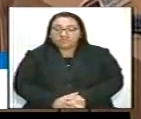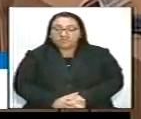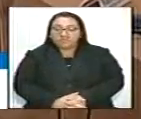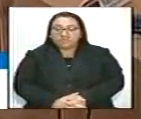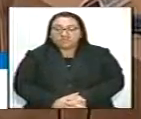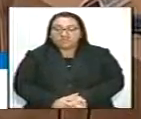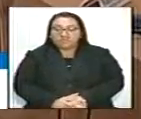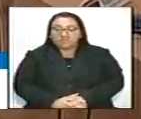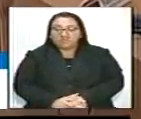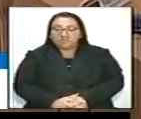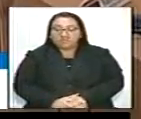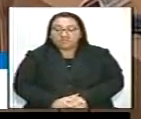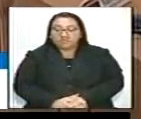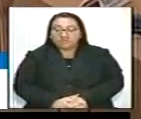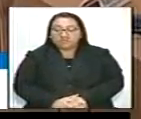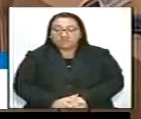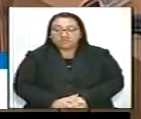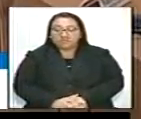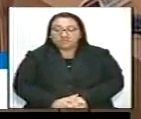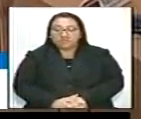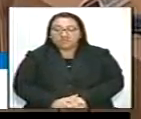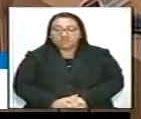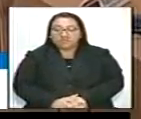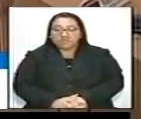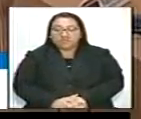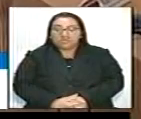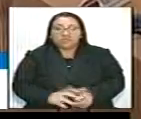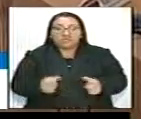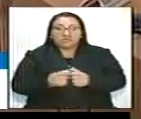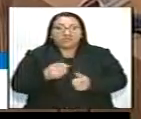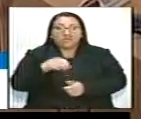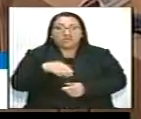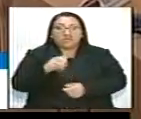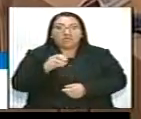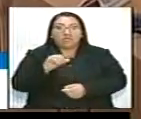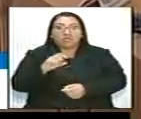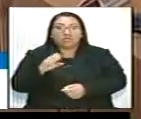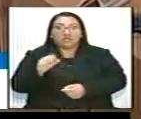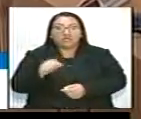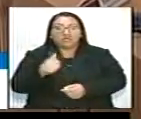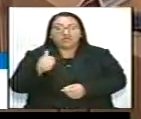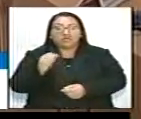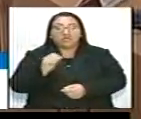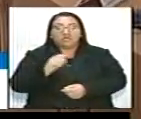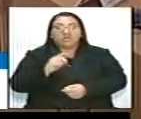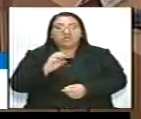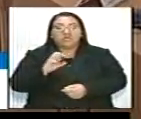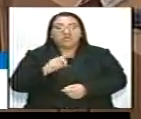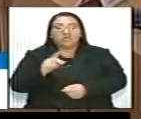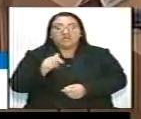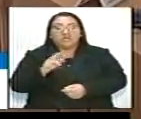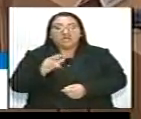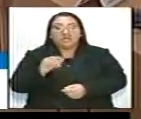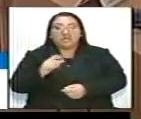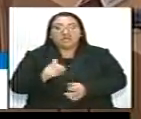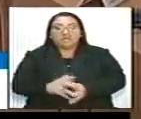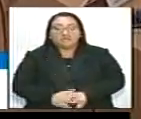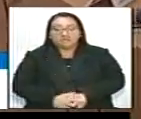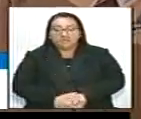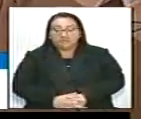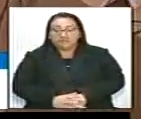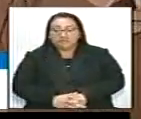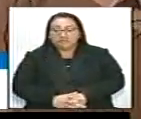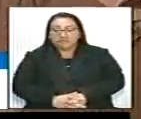Cómo no, señor coordinador. Congresista Moisés Guiapianto. Congresista Zacarías Lapainga.